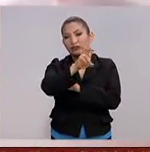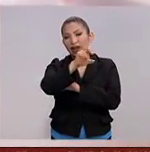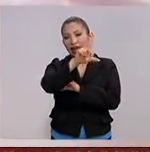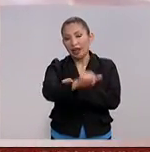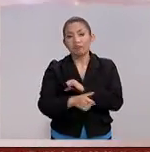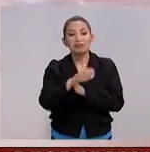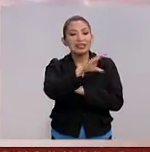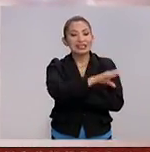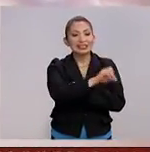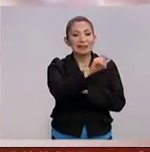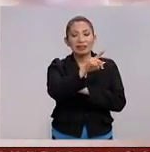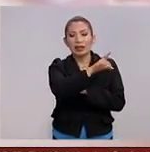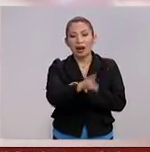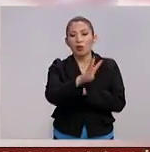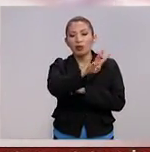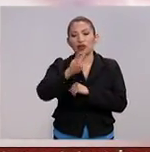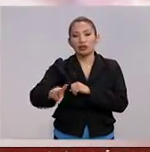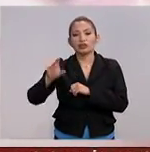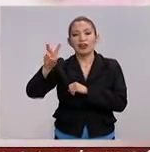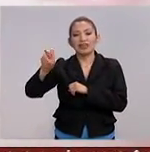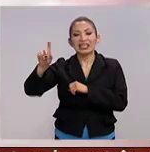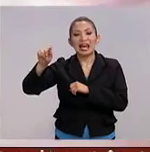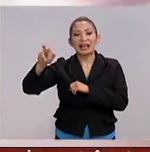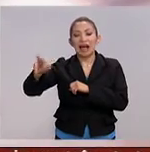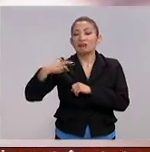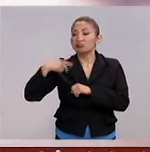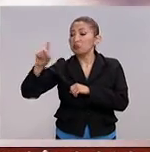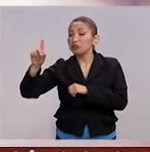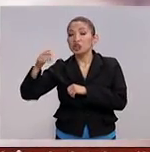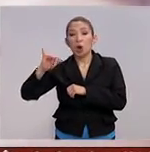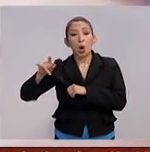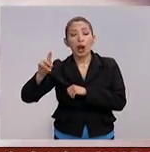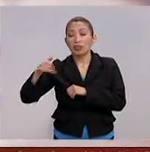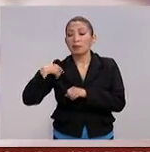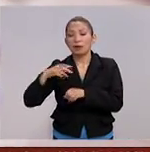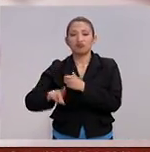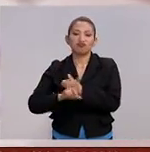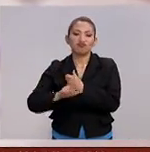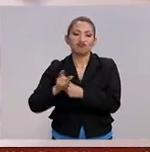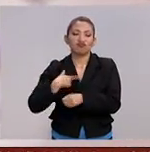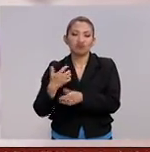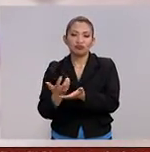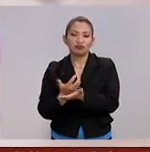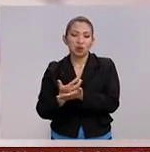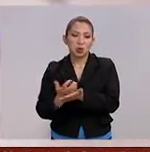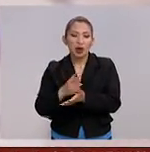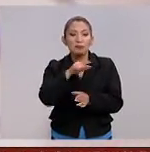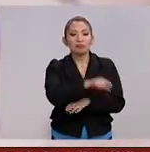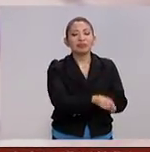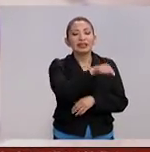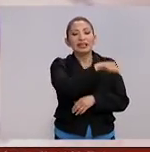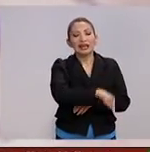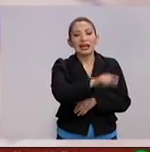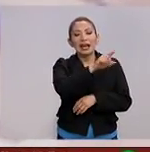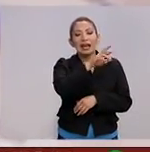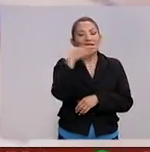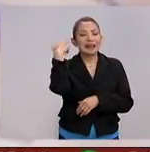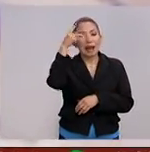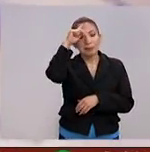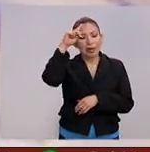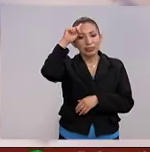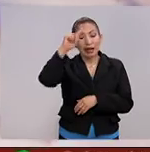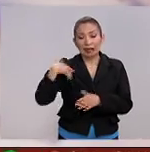del sevilla derrota 4 por 2 al villarreal que sigue sin contar con jonathan dos santos por la lesión de los isquiotibiales y el real madrid al final